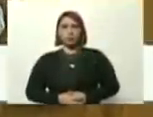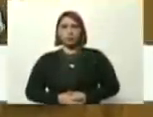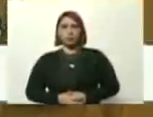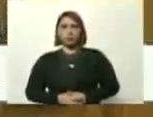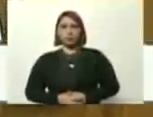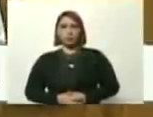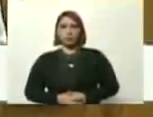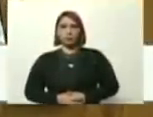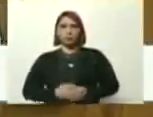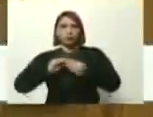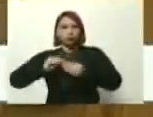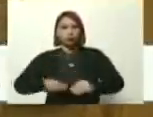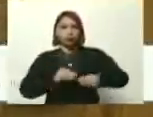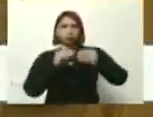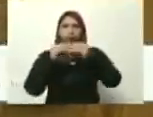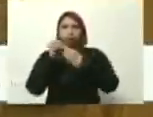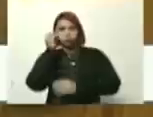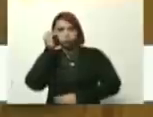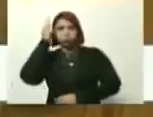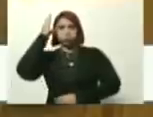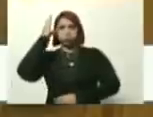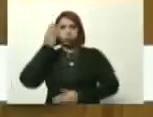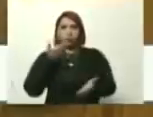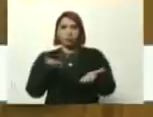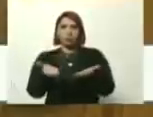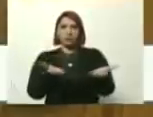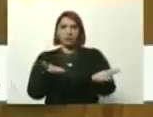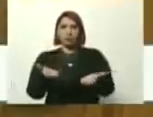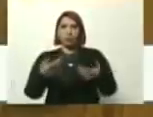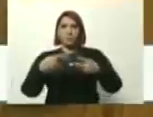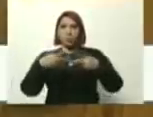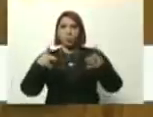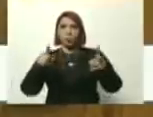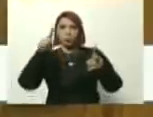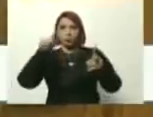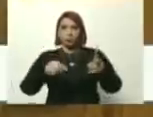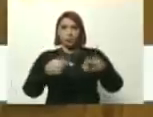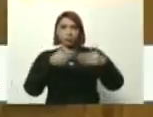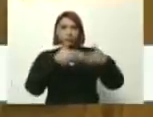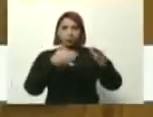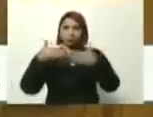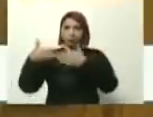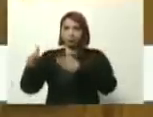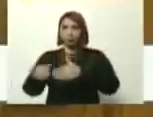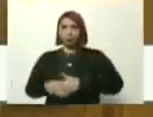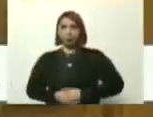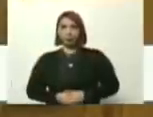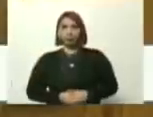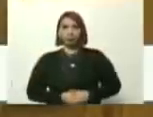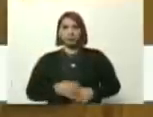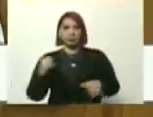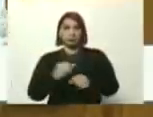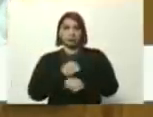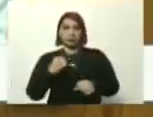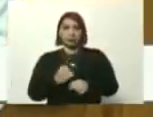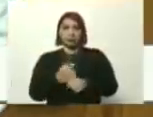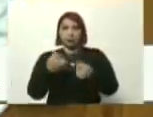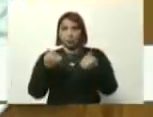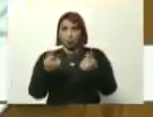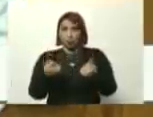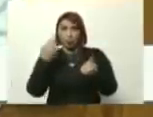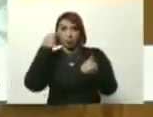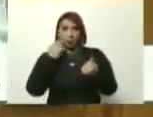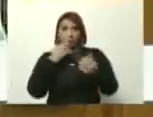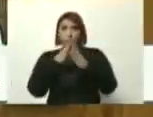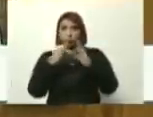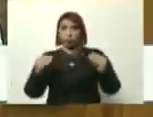para recuperar capacidades de los servicios públicos y para garantizar que la agenda económica bolivariana y todos sus